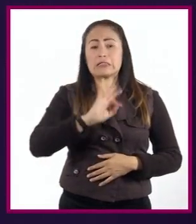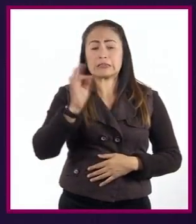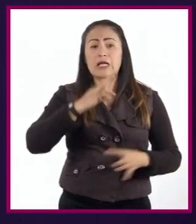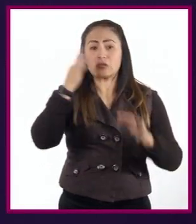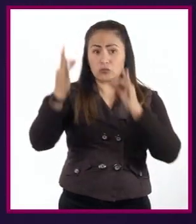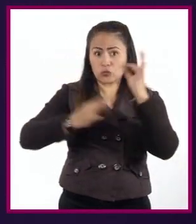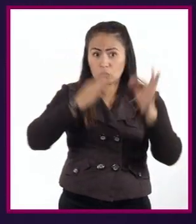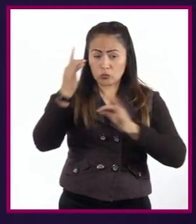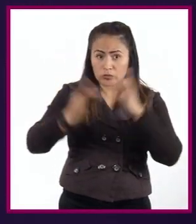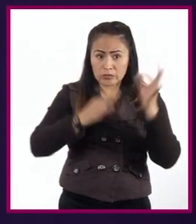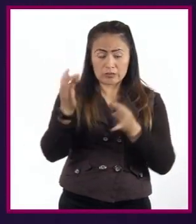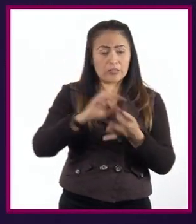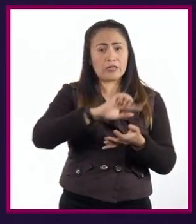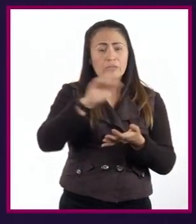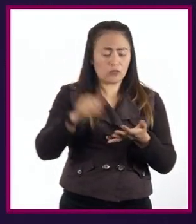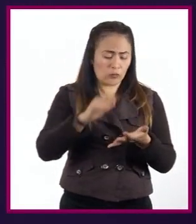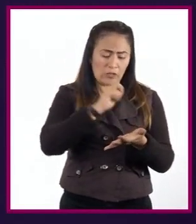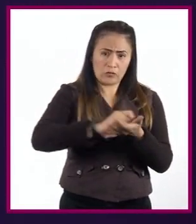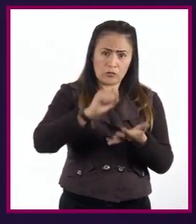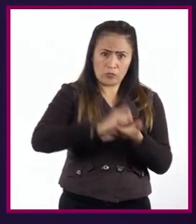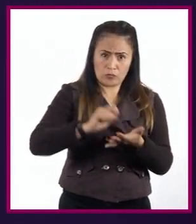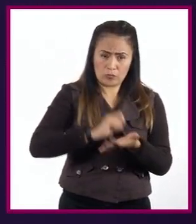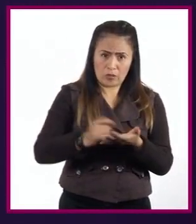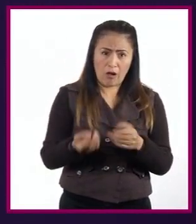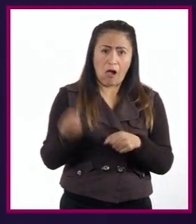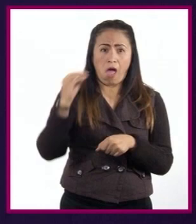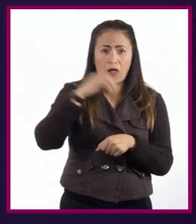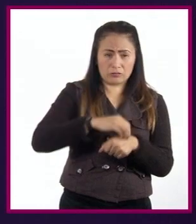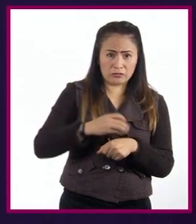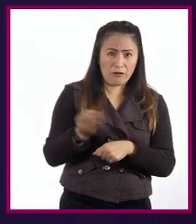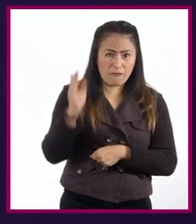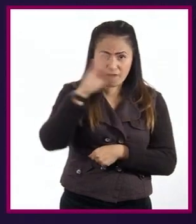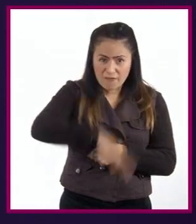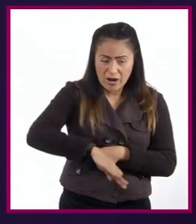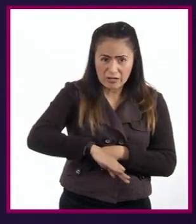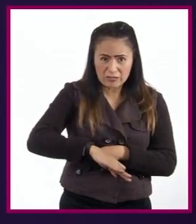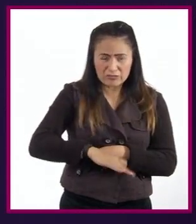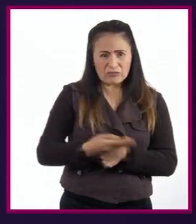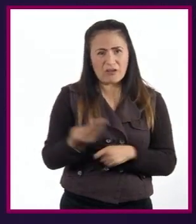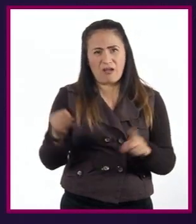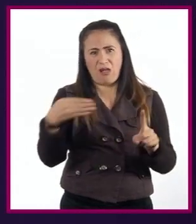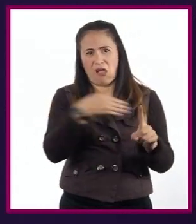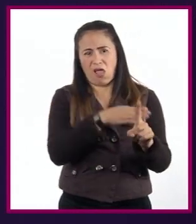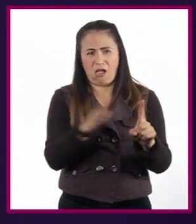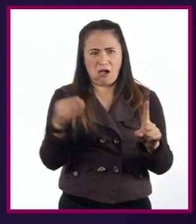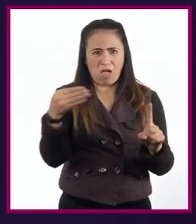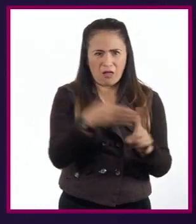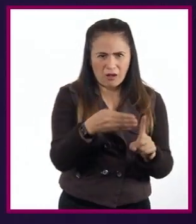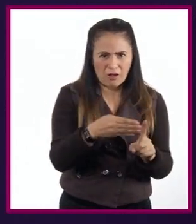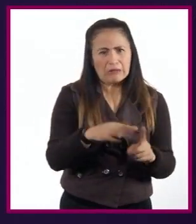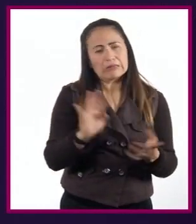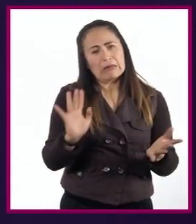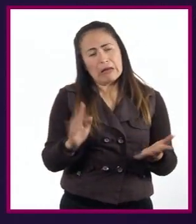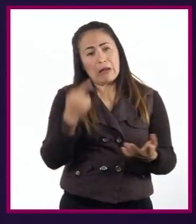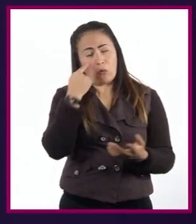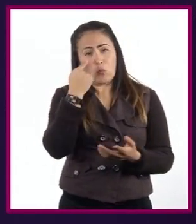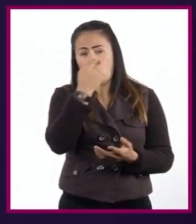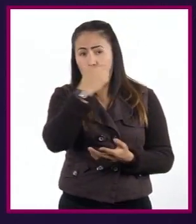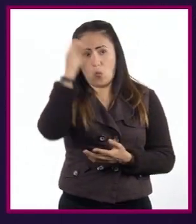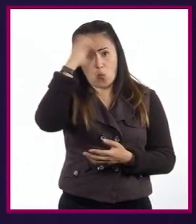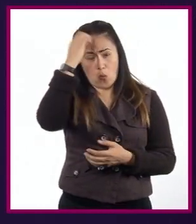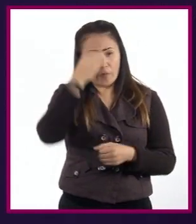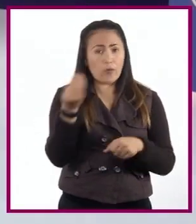y redacte la nota informativa no puede falsear, confundir o distorsionar los hechos para justificar su punto de